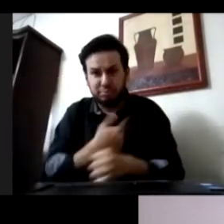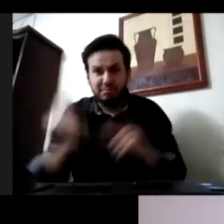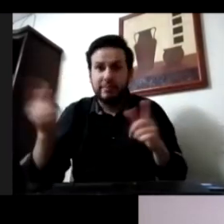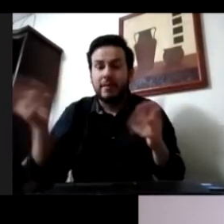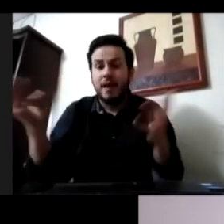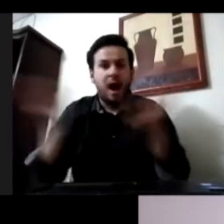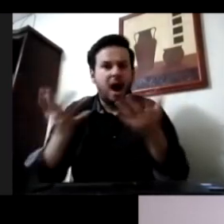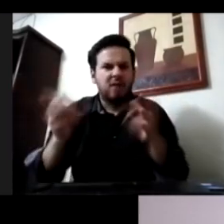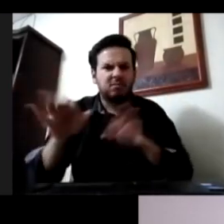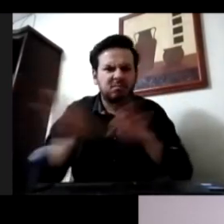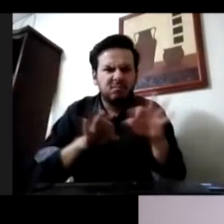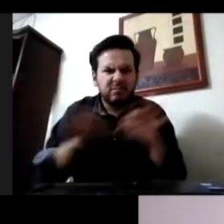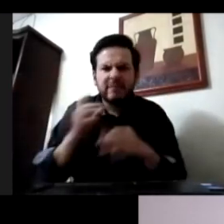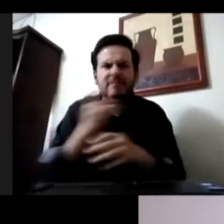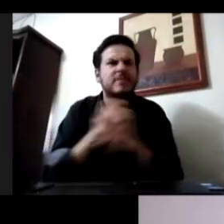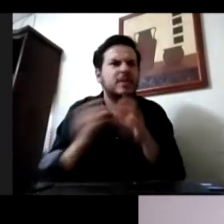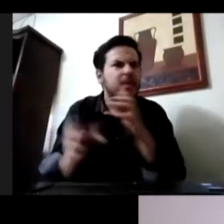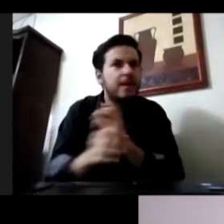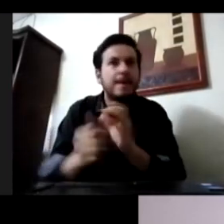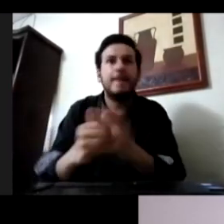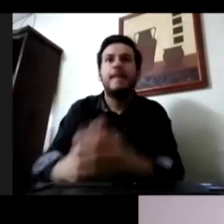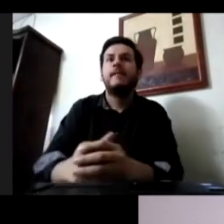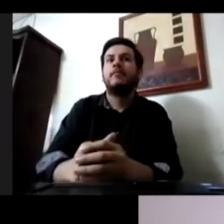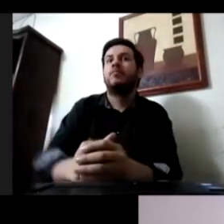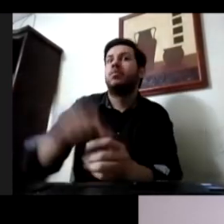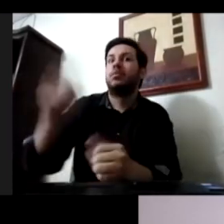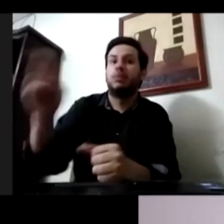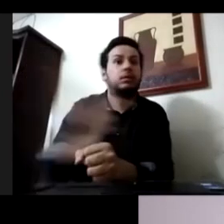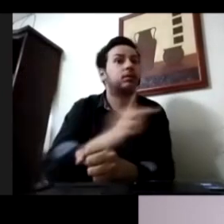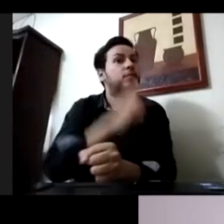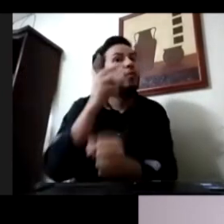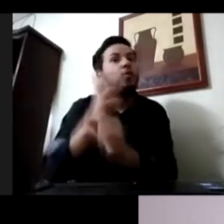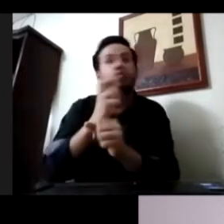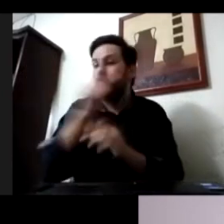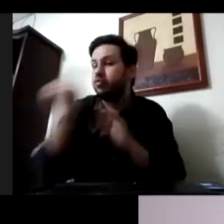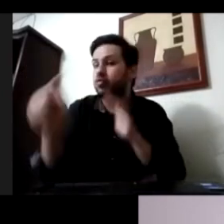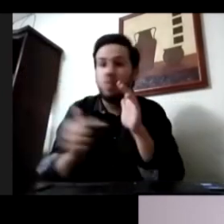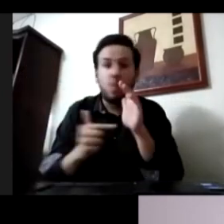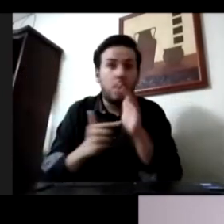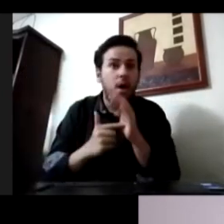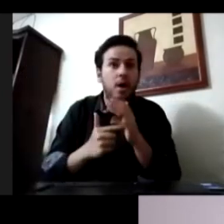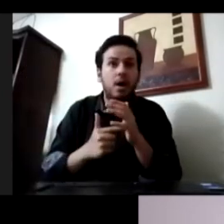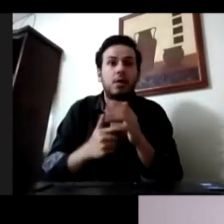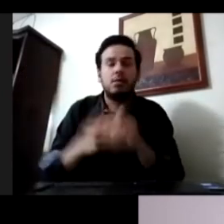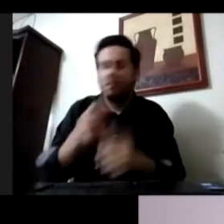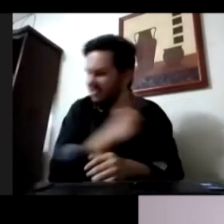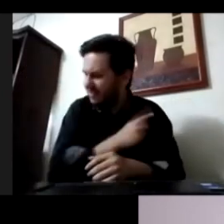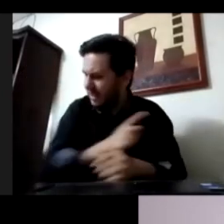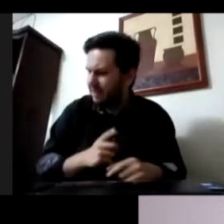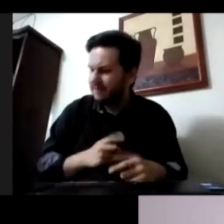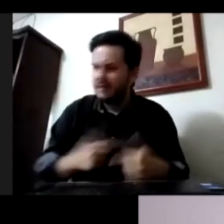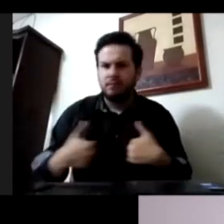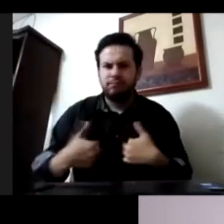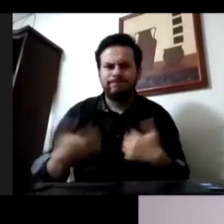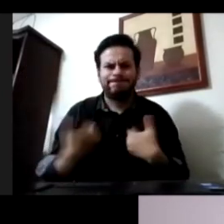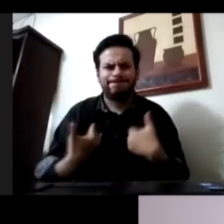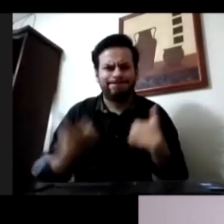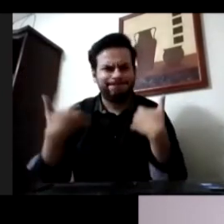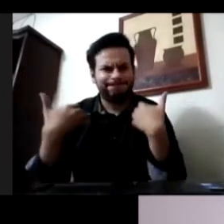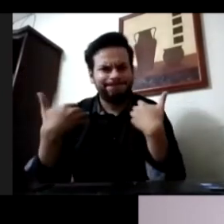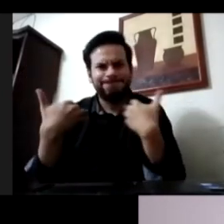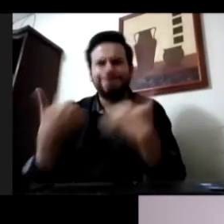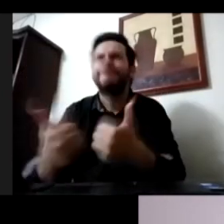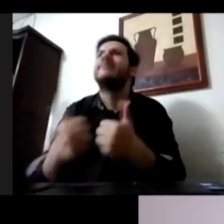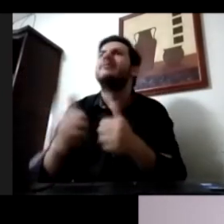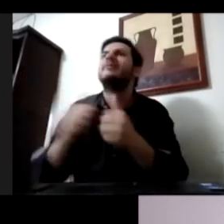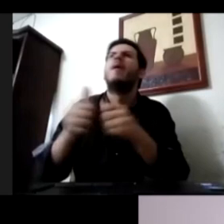partiendo. Yo creo que en segundo lugar, lo que hay que entender en el